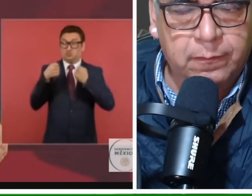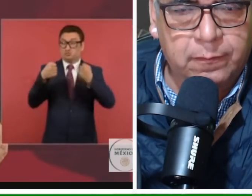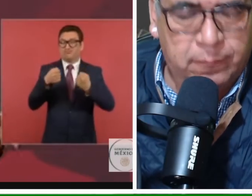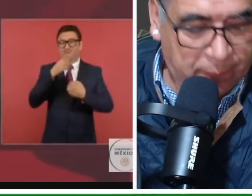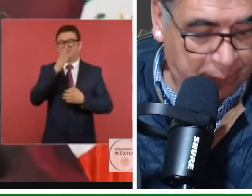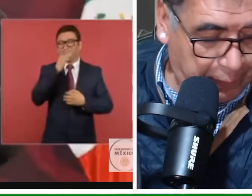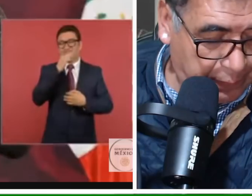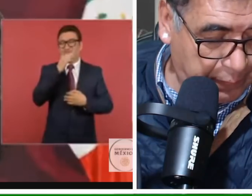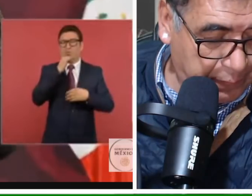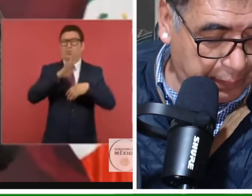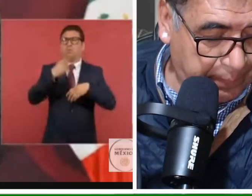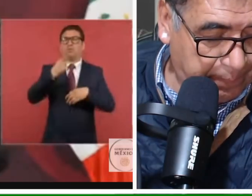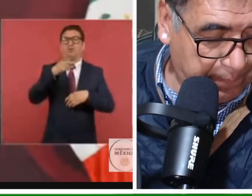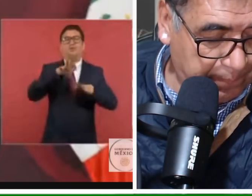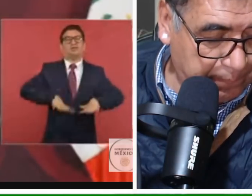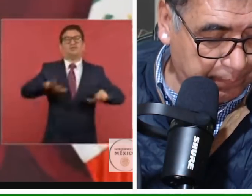no han podido porque la gente